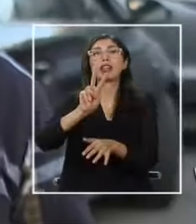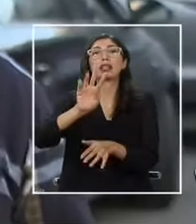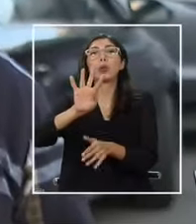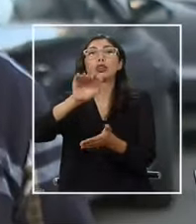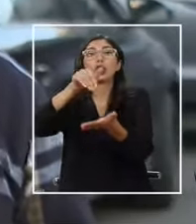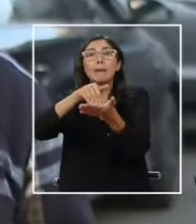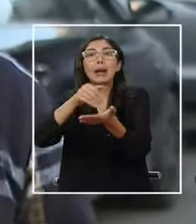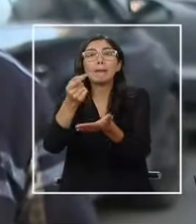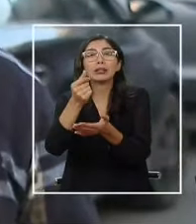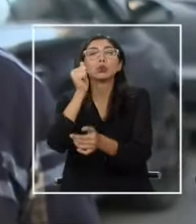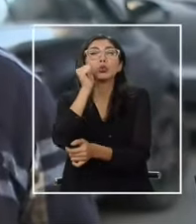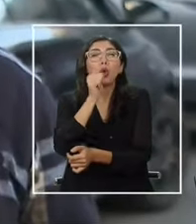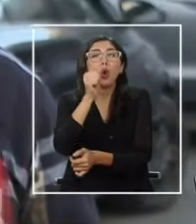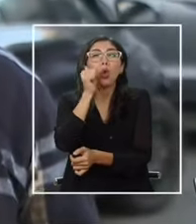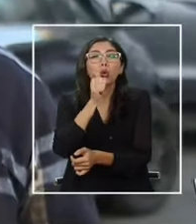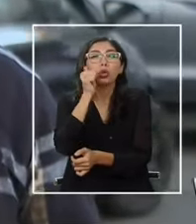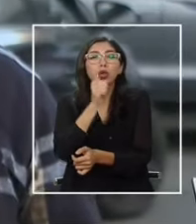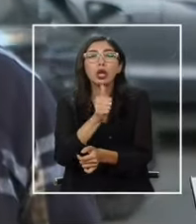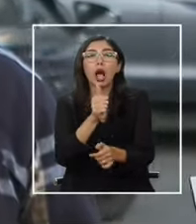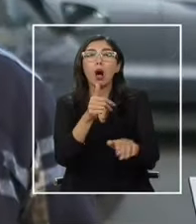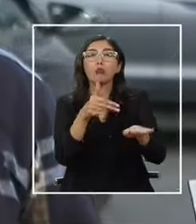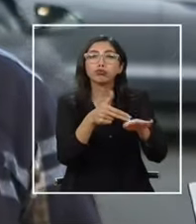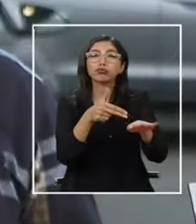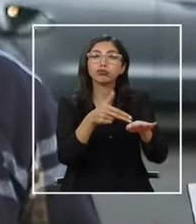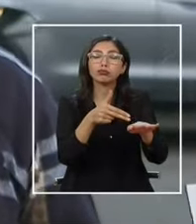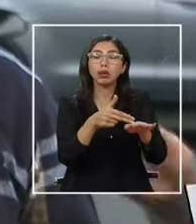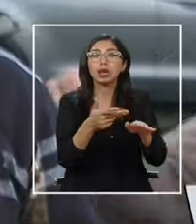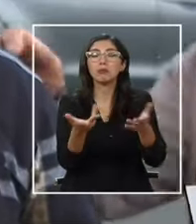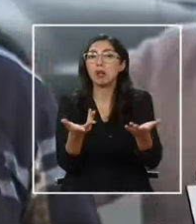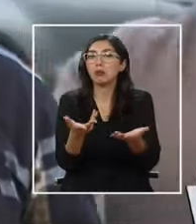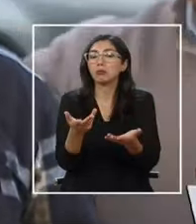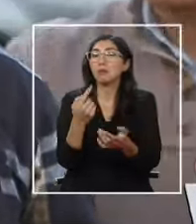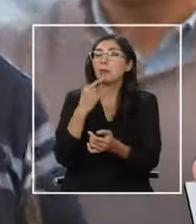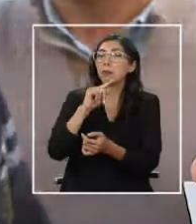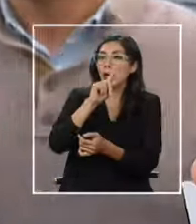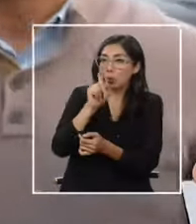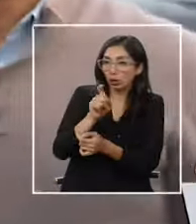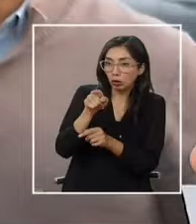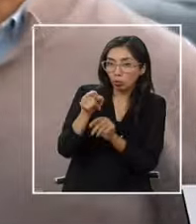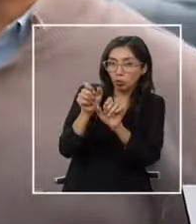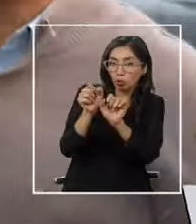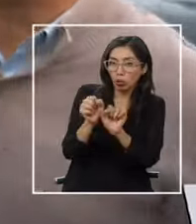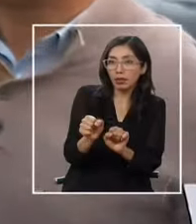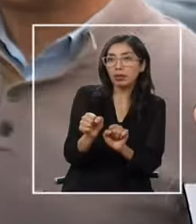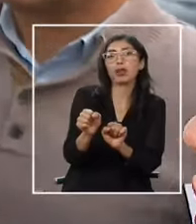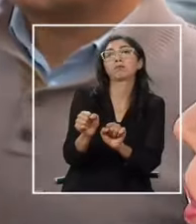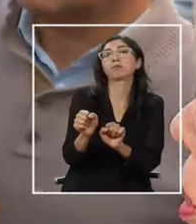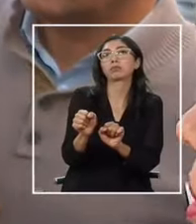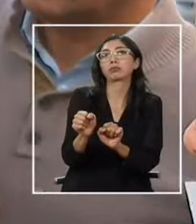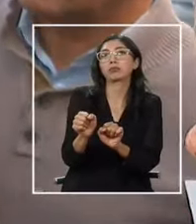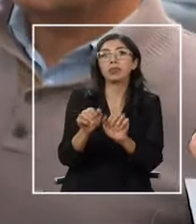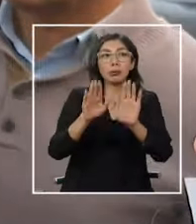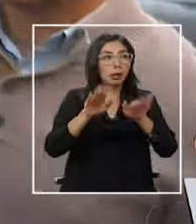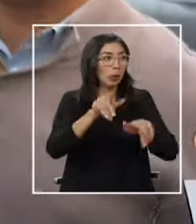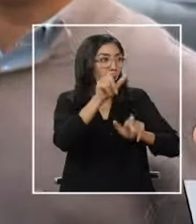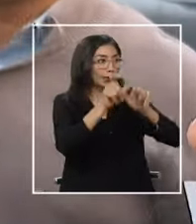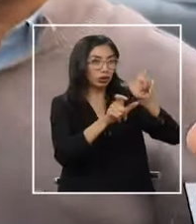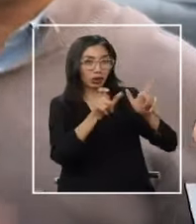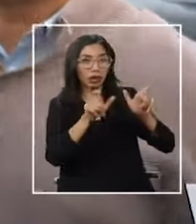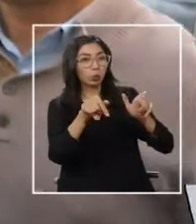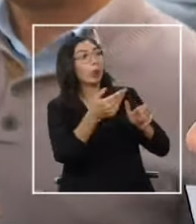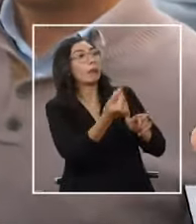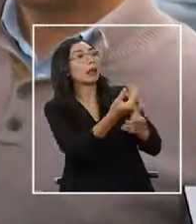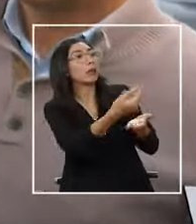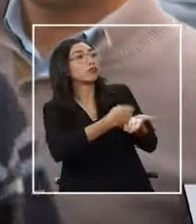como 24 mil pesos diarios de combustible. ¿Y hace, el, por ejemplo, puede subsanarlo con el tema del, de los mismos pasajeros que